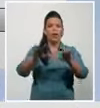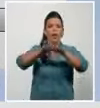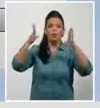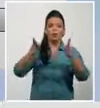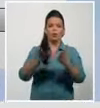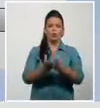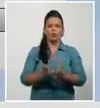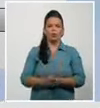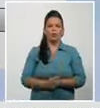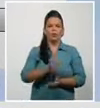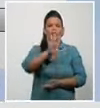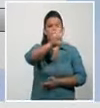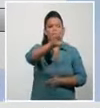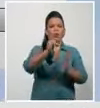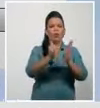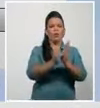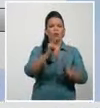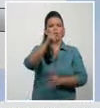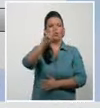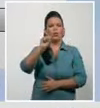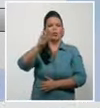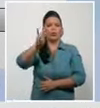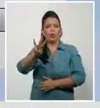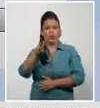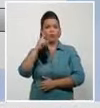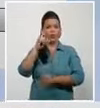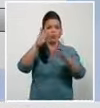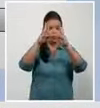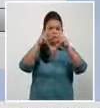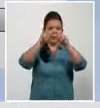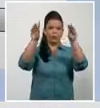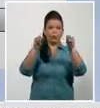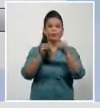5.203 y un acumulado ya de